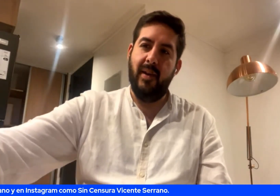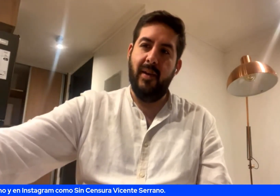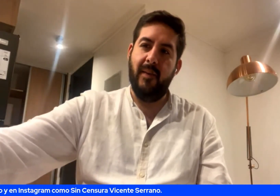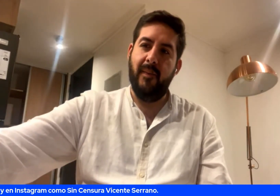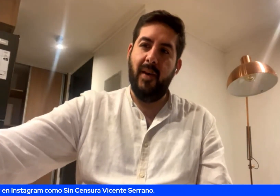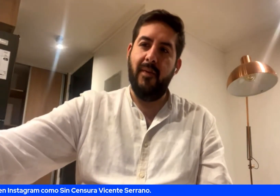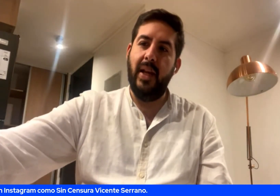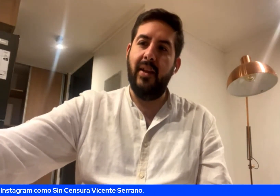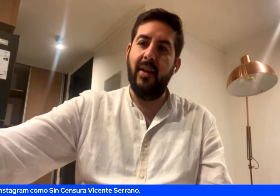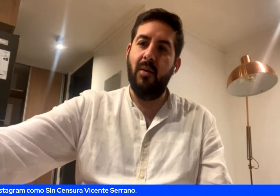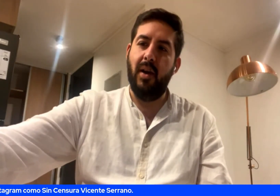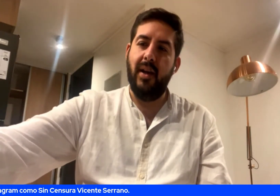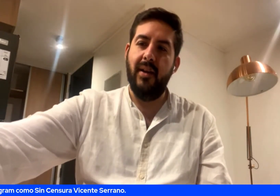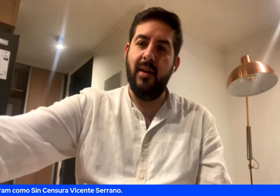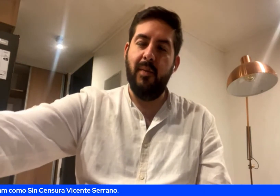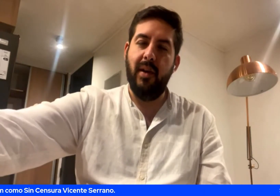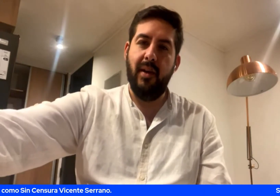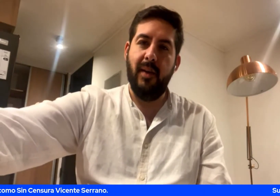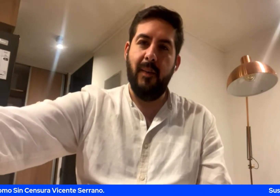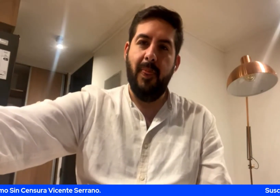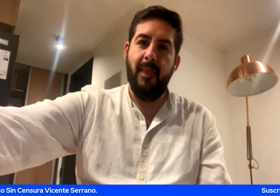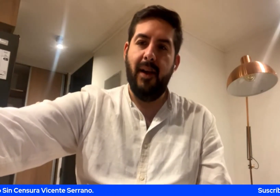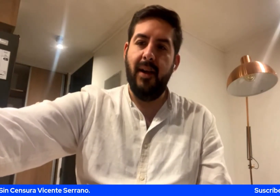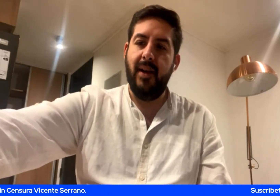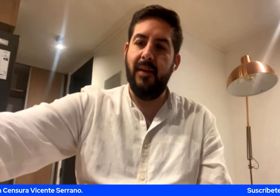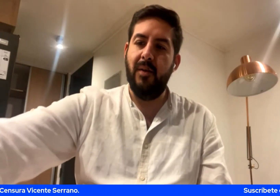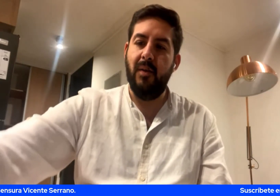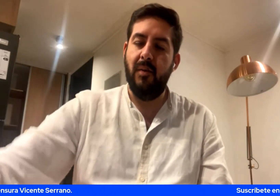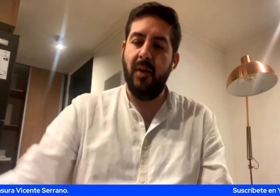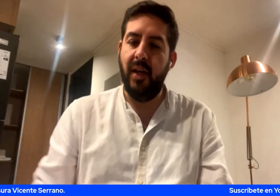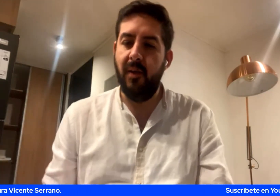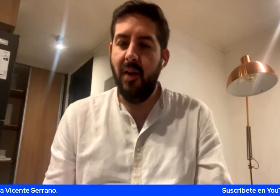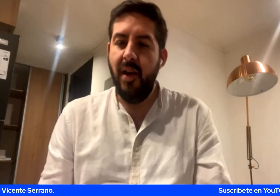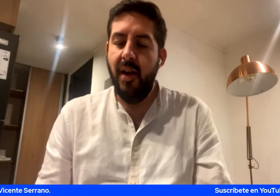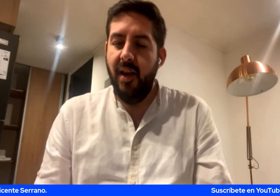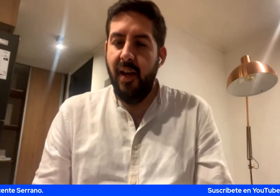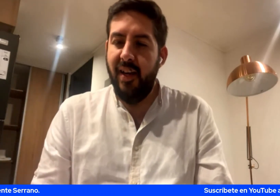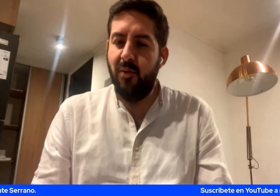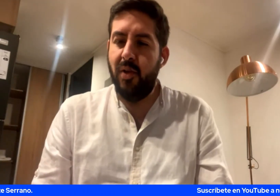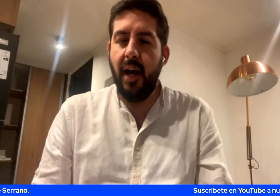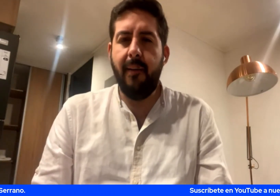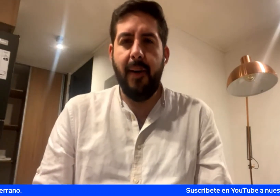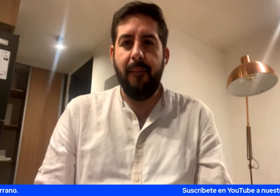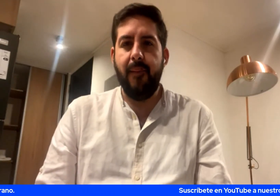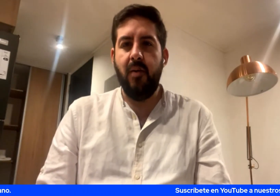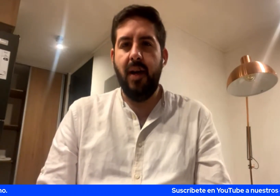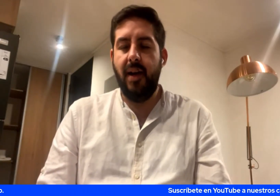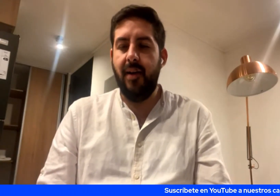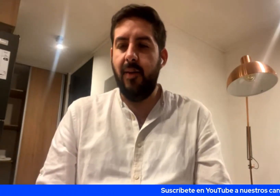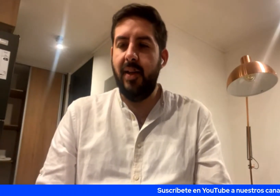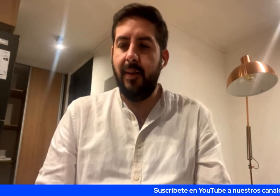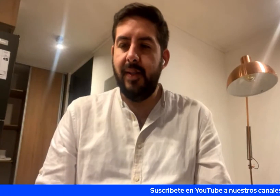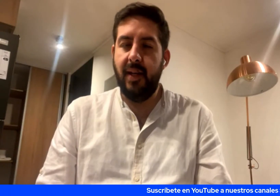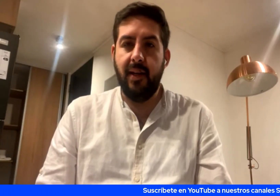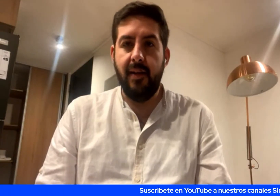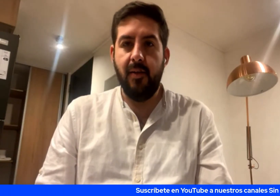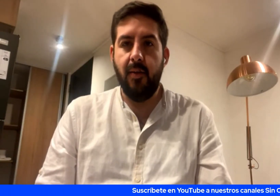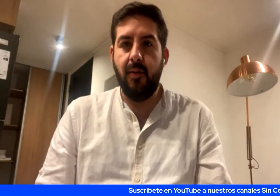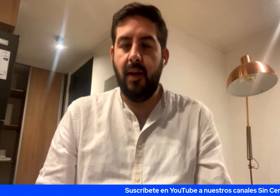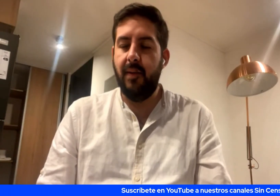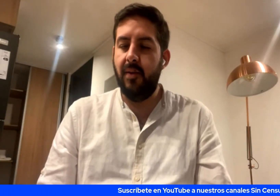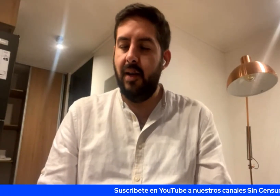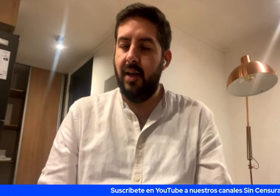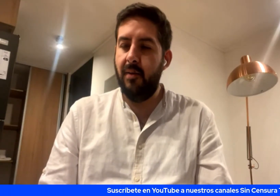al frente de lo que queda del PRI Alejandro Moreno. Escuchaba una entrevista